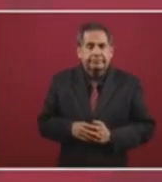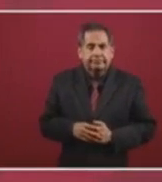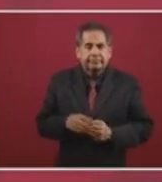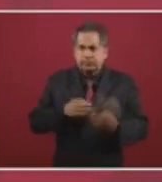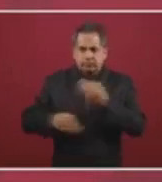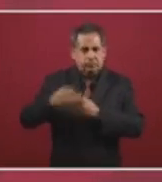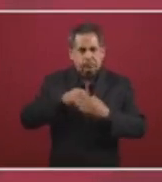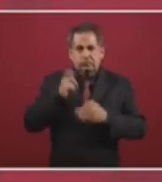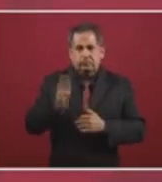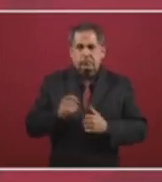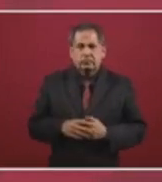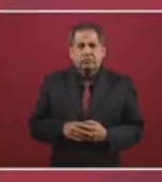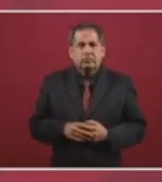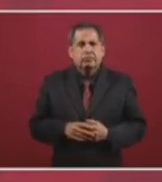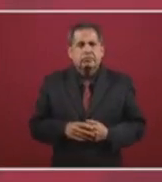nos